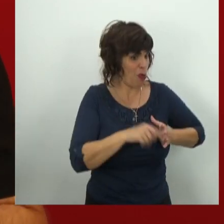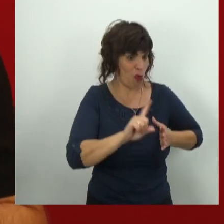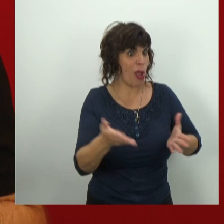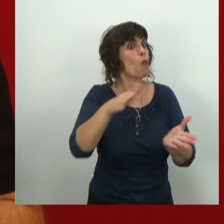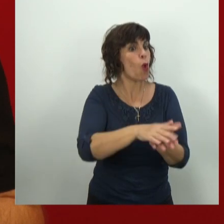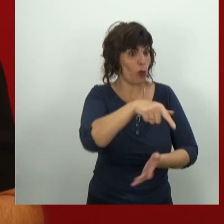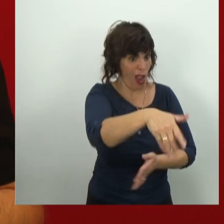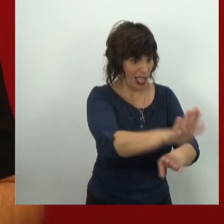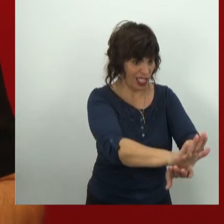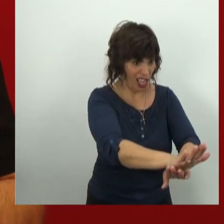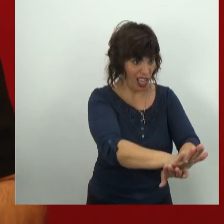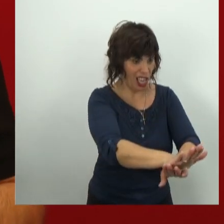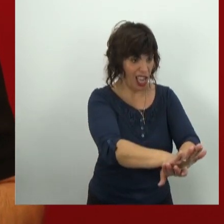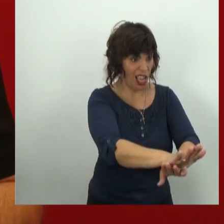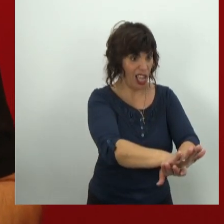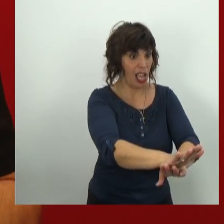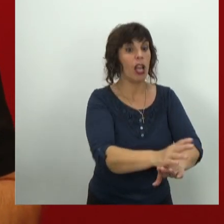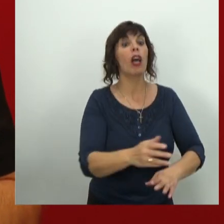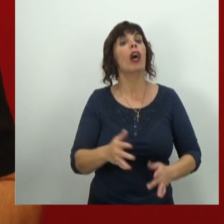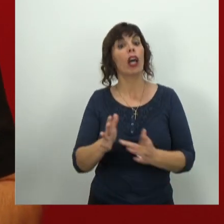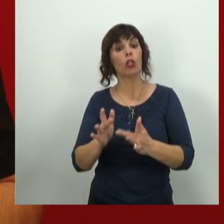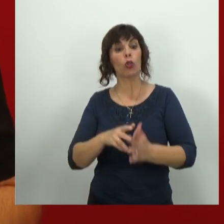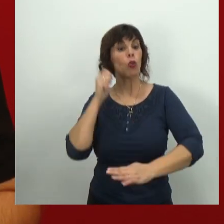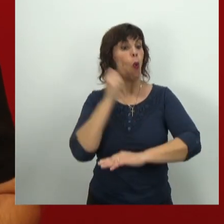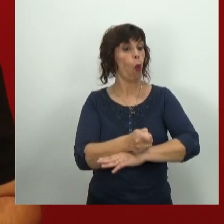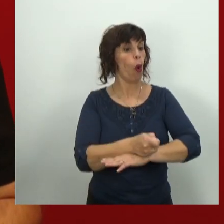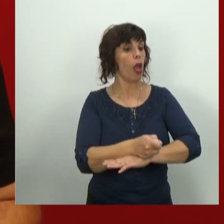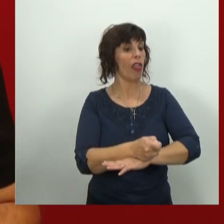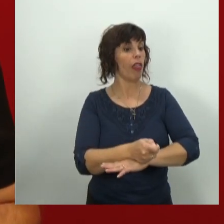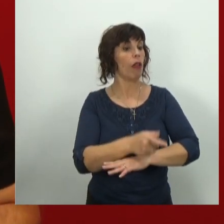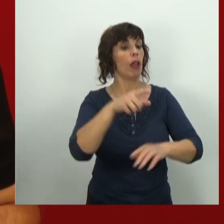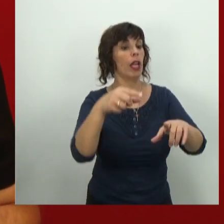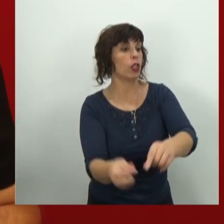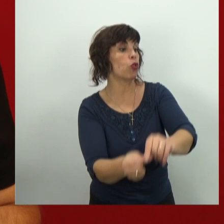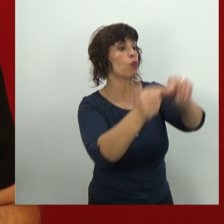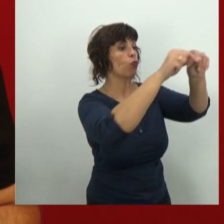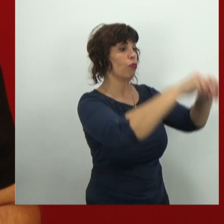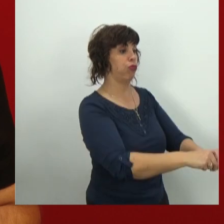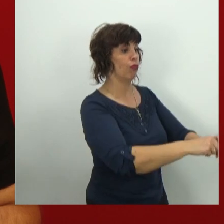ellos, lamentablemente, irán al infierno.